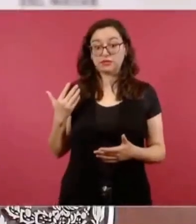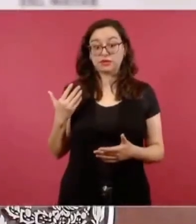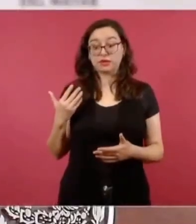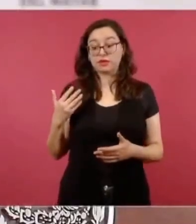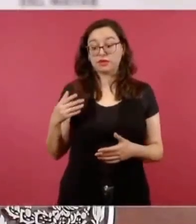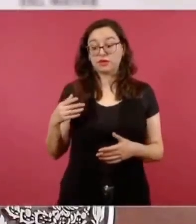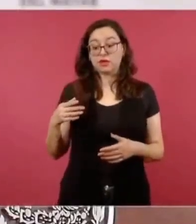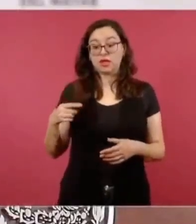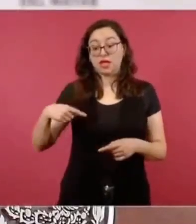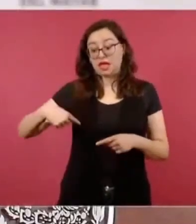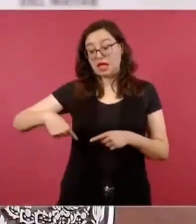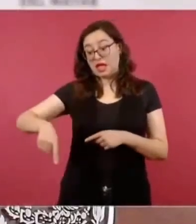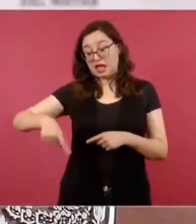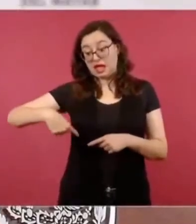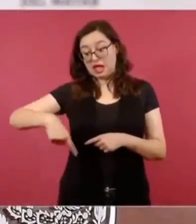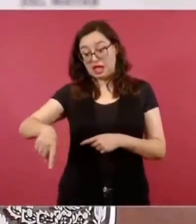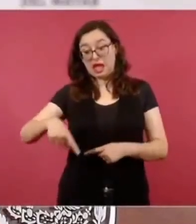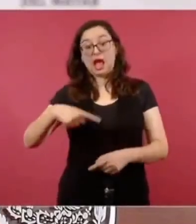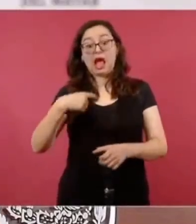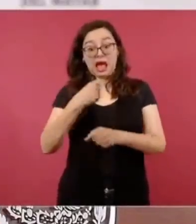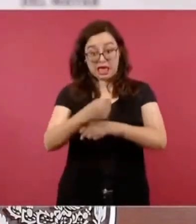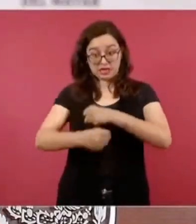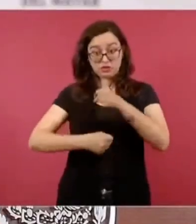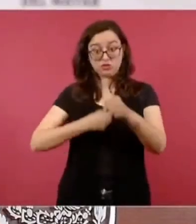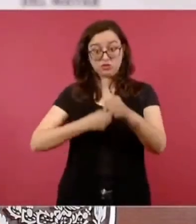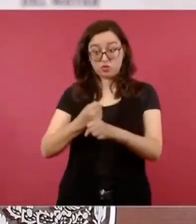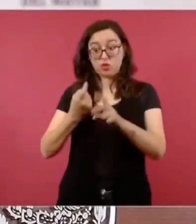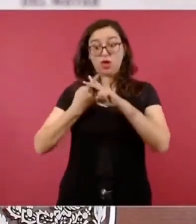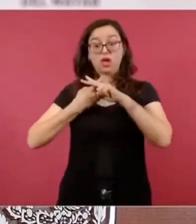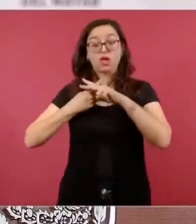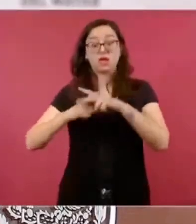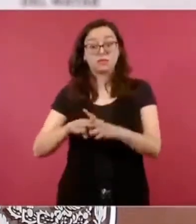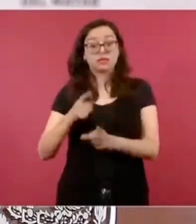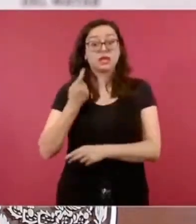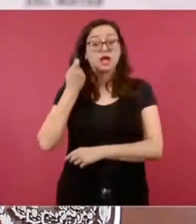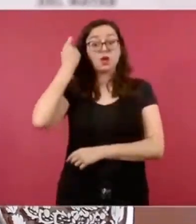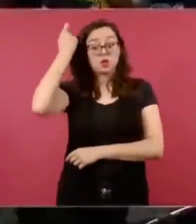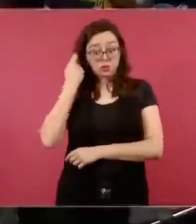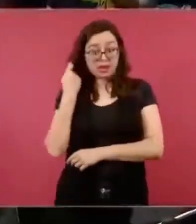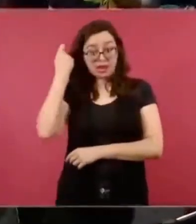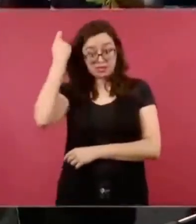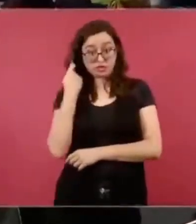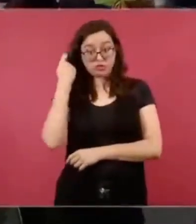julio y cuánto van a recibir con el fondo de pensión.